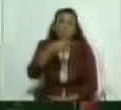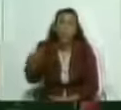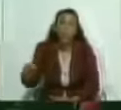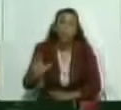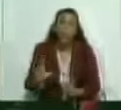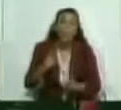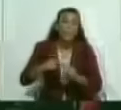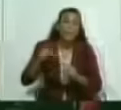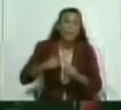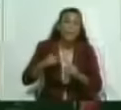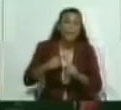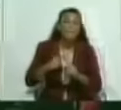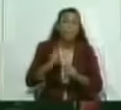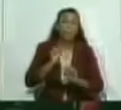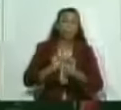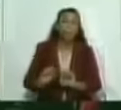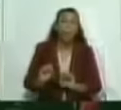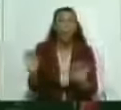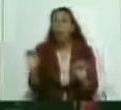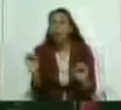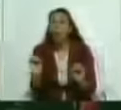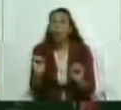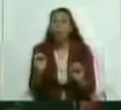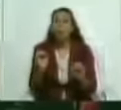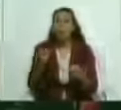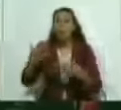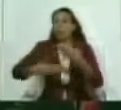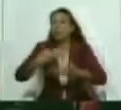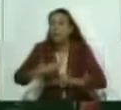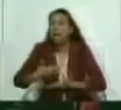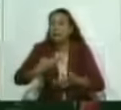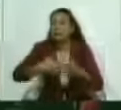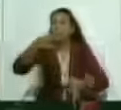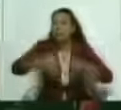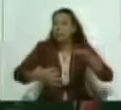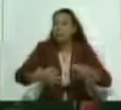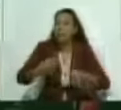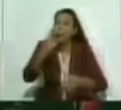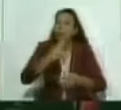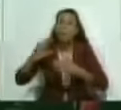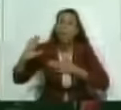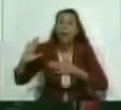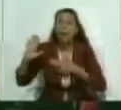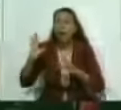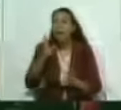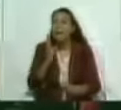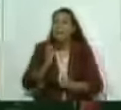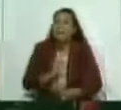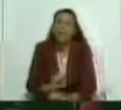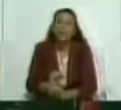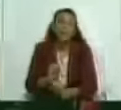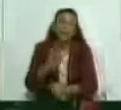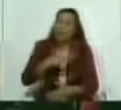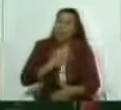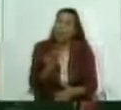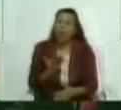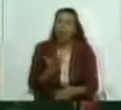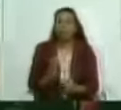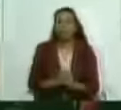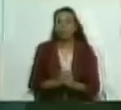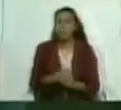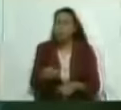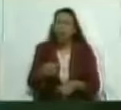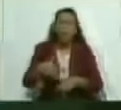algún tipo de impedimento o tiene algún tipo de proceso judicial que pueda impedir pues ser candidato. No que, como